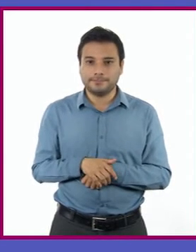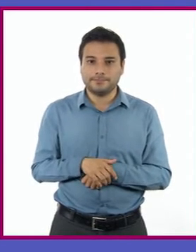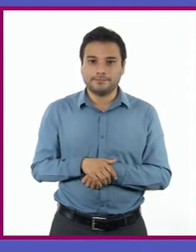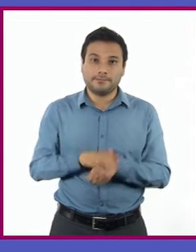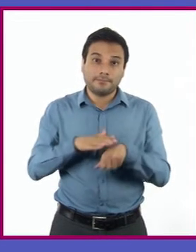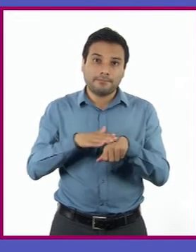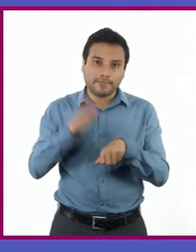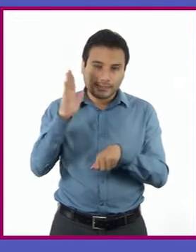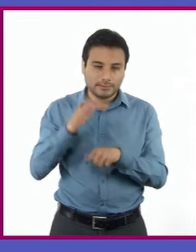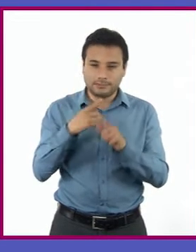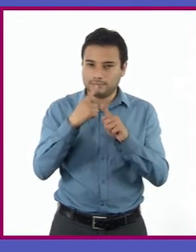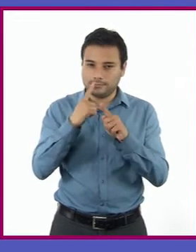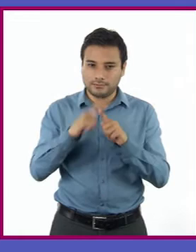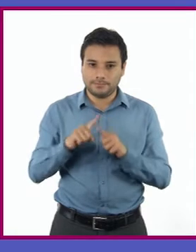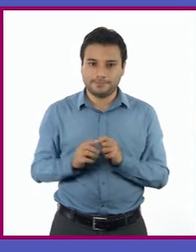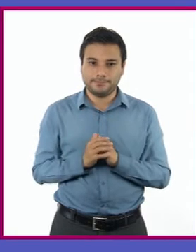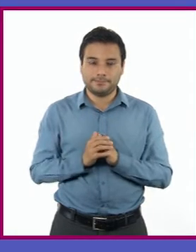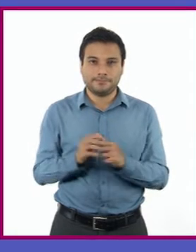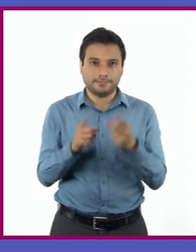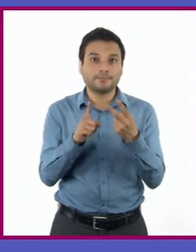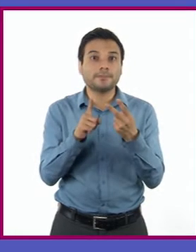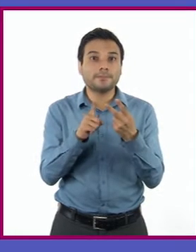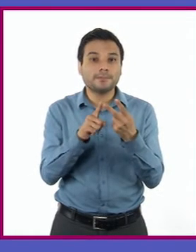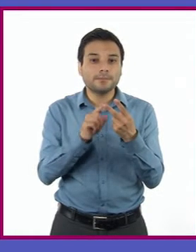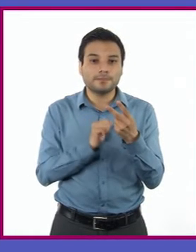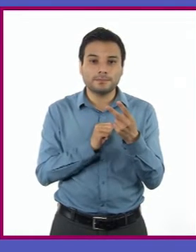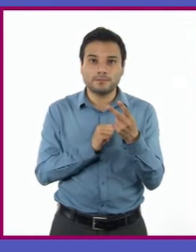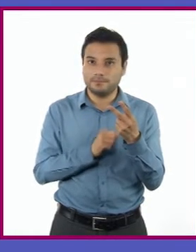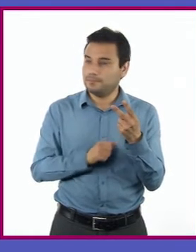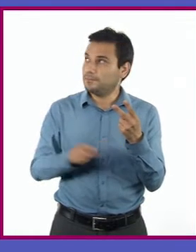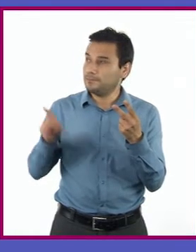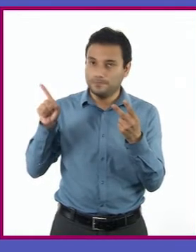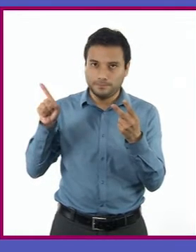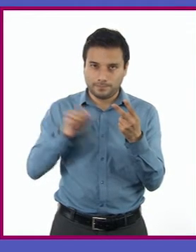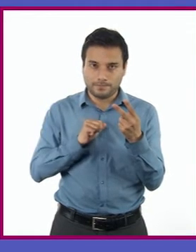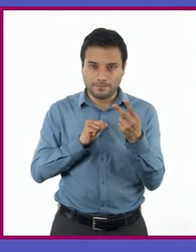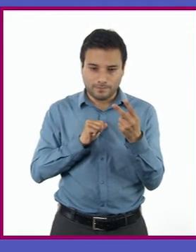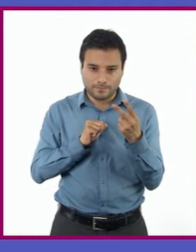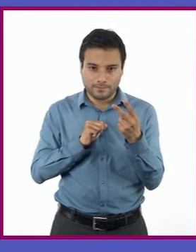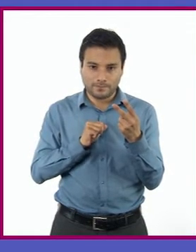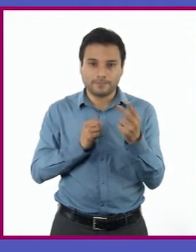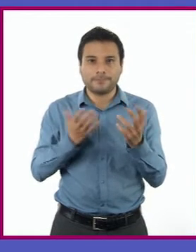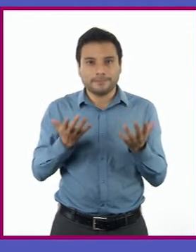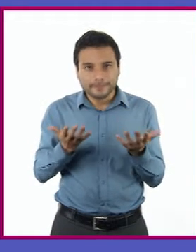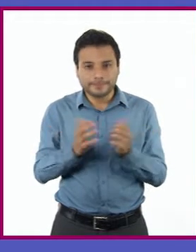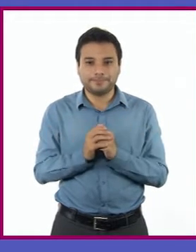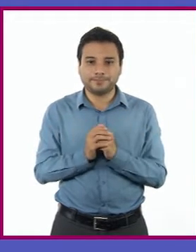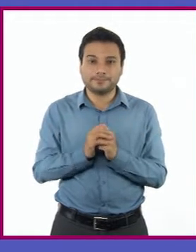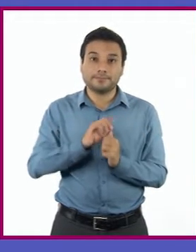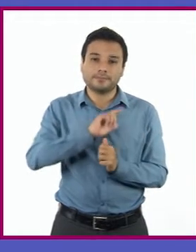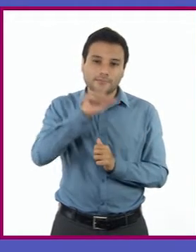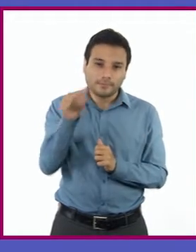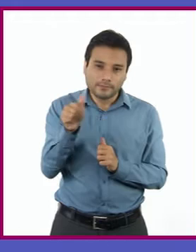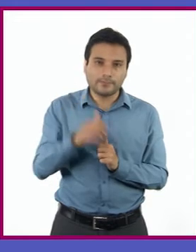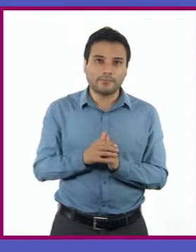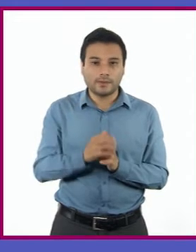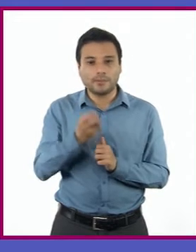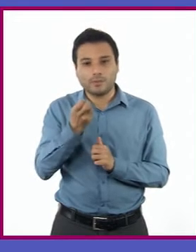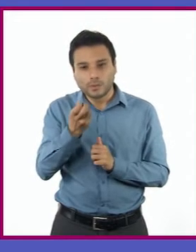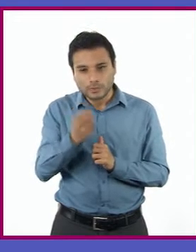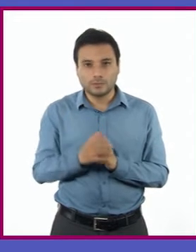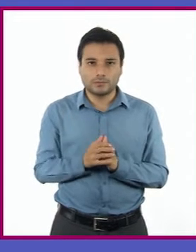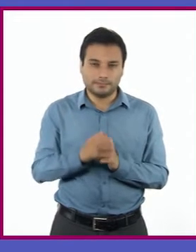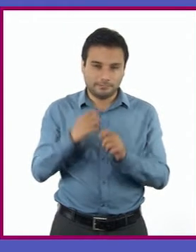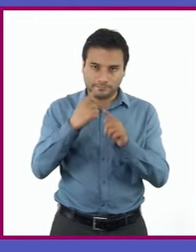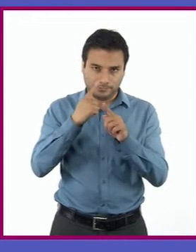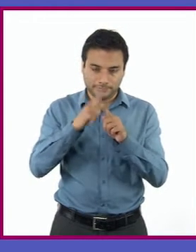es más, etc. Los consecutivos o hilativos, pues, entonces, luego, por ende, por